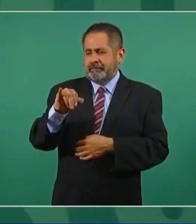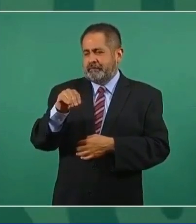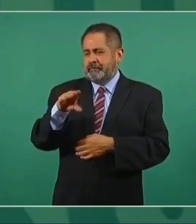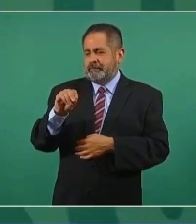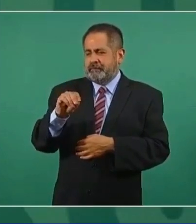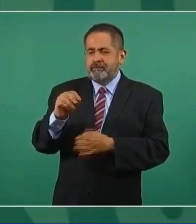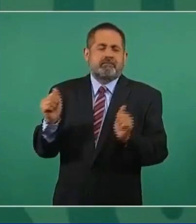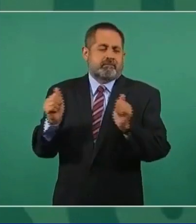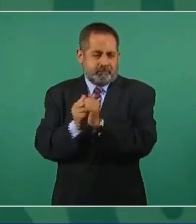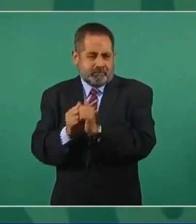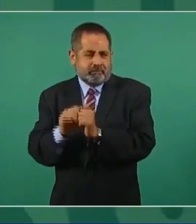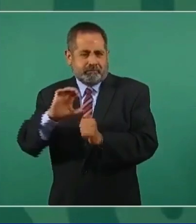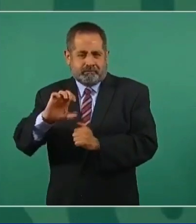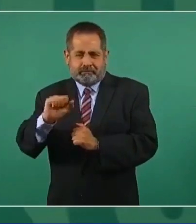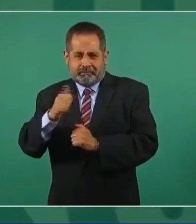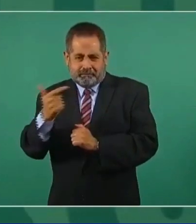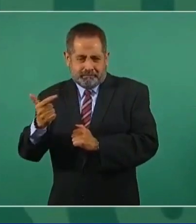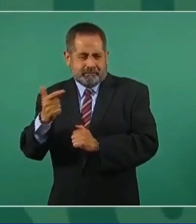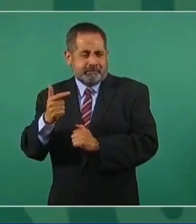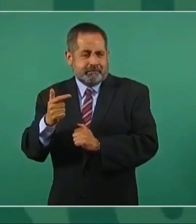sin Salinas o